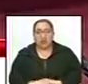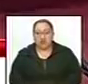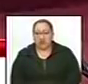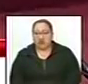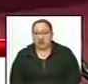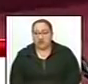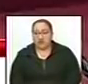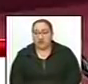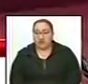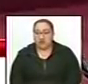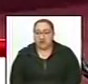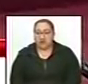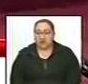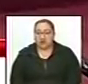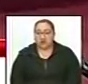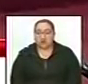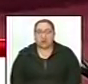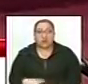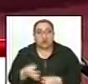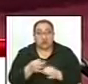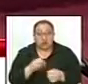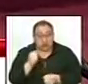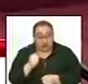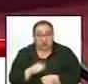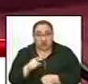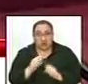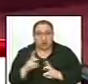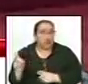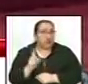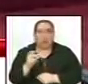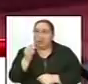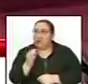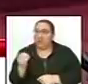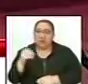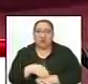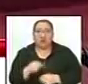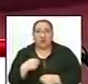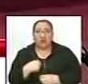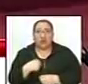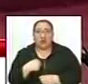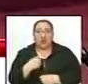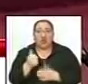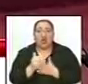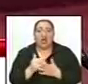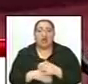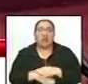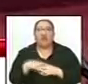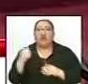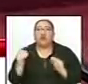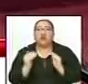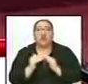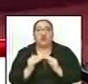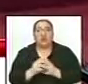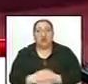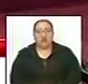Águila, señalando que exactamente ese día no es verdad que haya podido estar porque tenía una agenda fuera de su